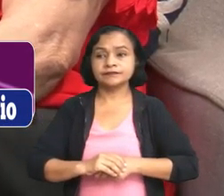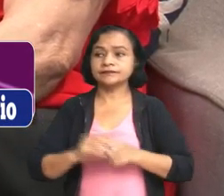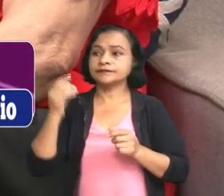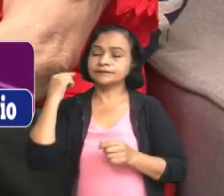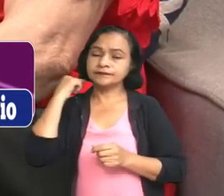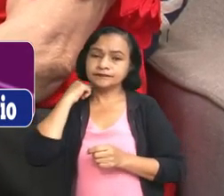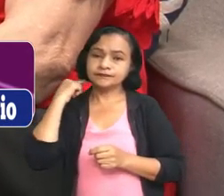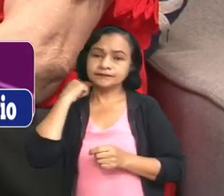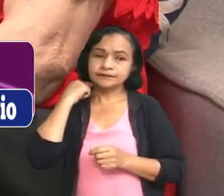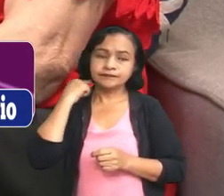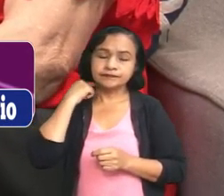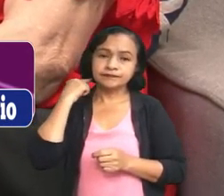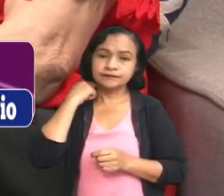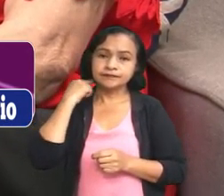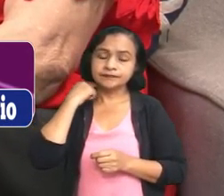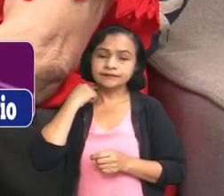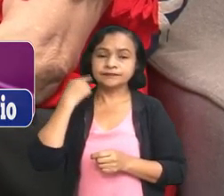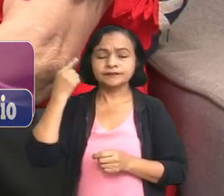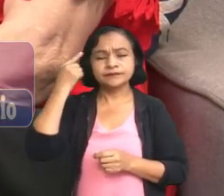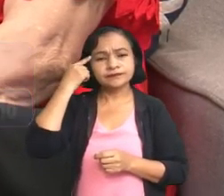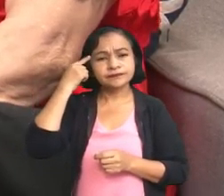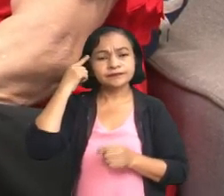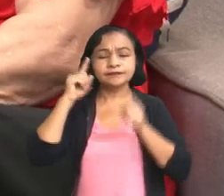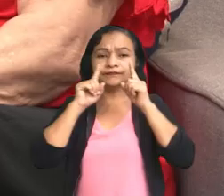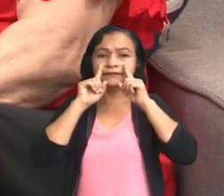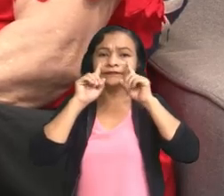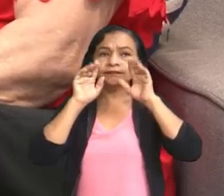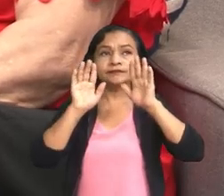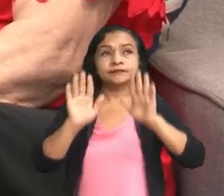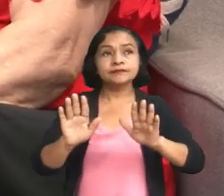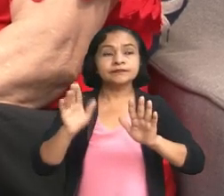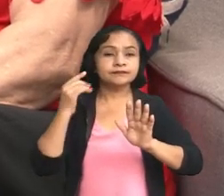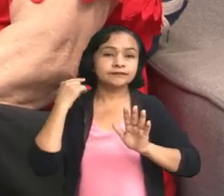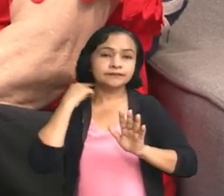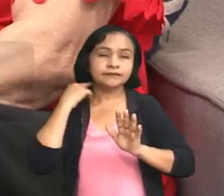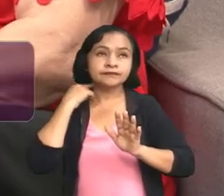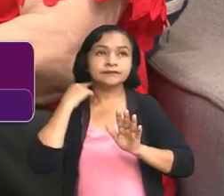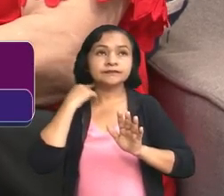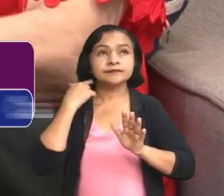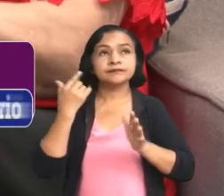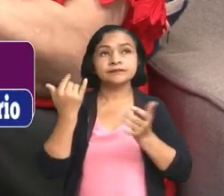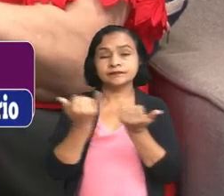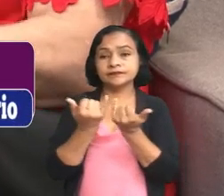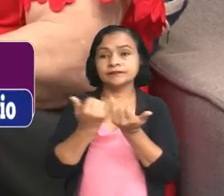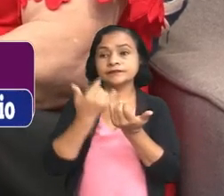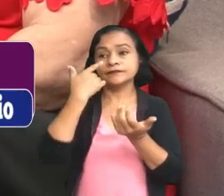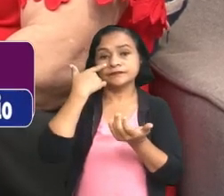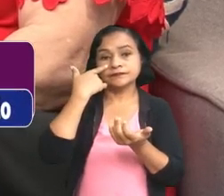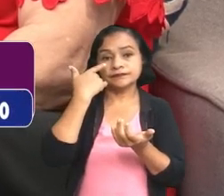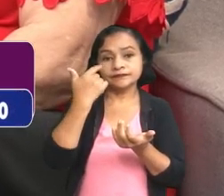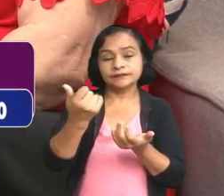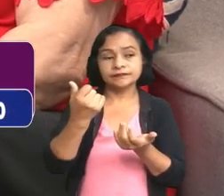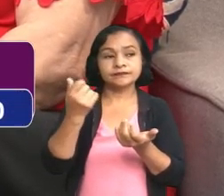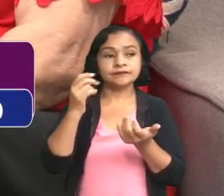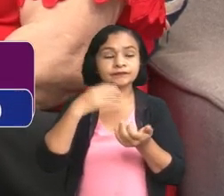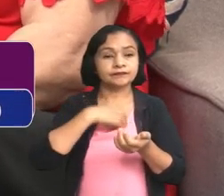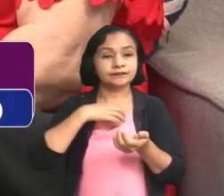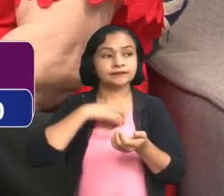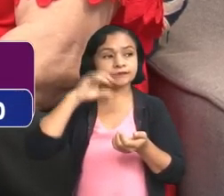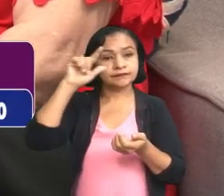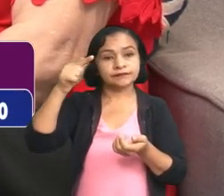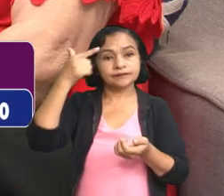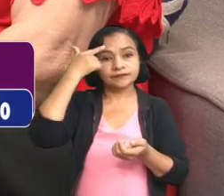siempre pensando en la prevención, siempre pensando y a la vez reconociendo a nuestro gobierno